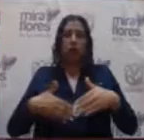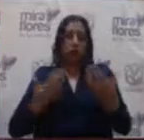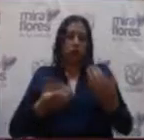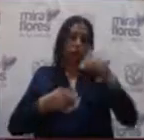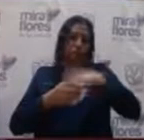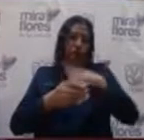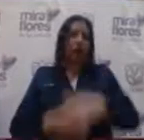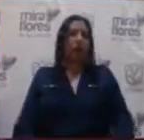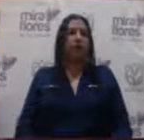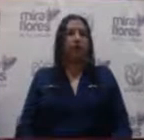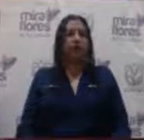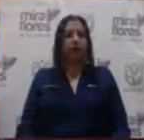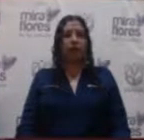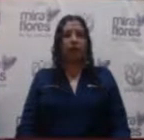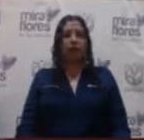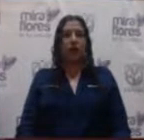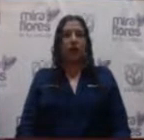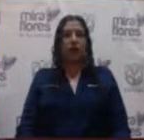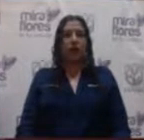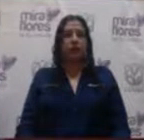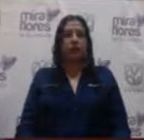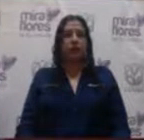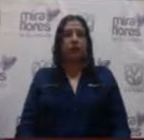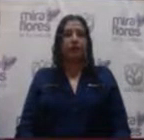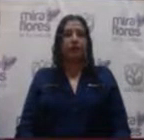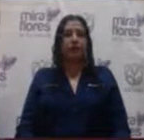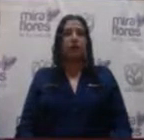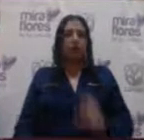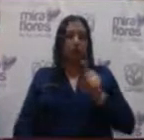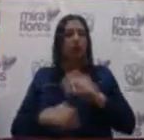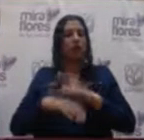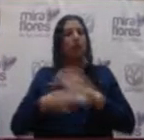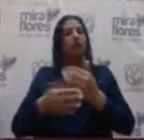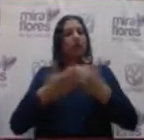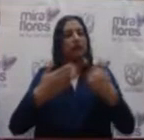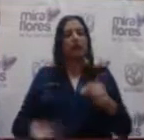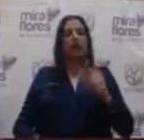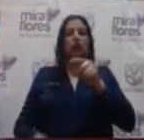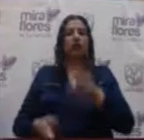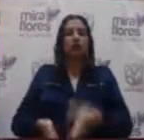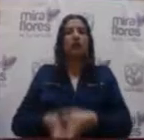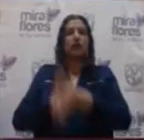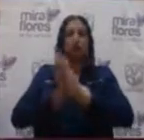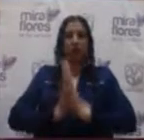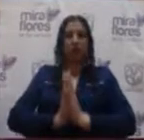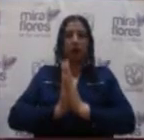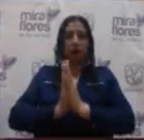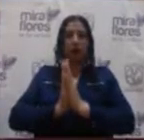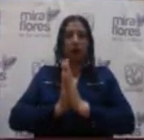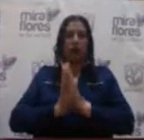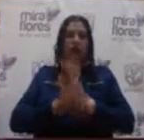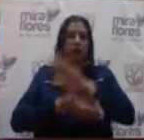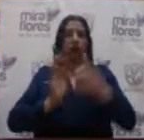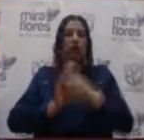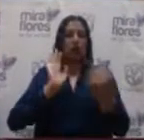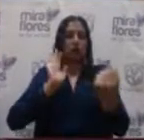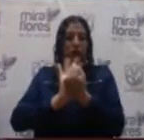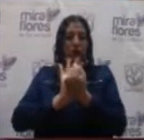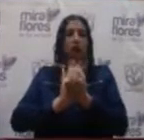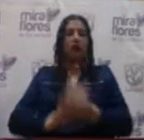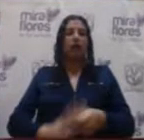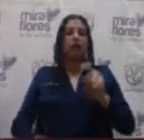votación. Pero con esta advertencia de que lo que usted está pidiendo nos va a traer, si aprobamos eso,